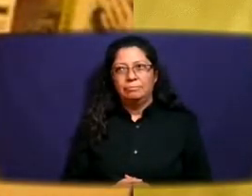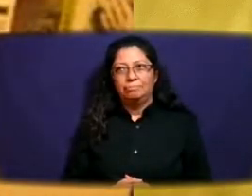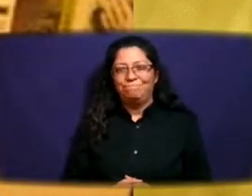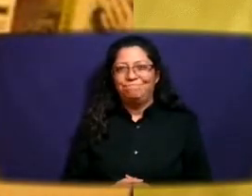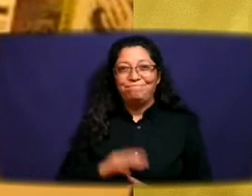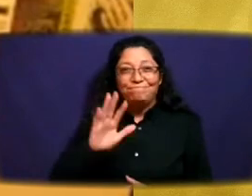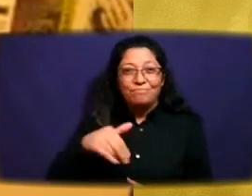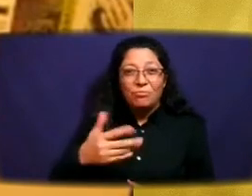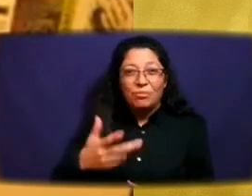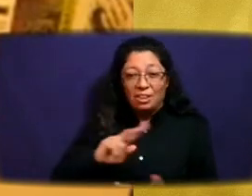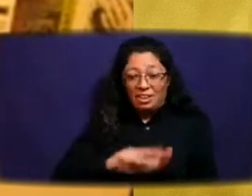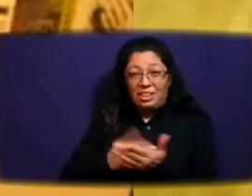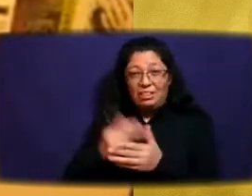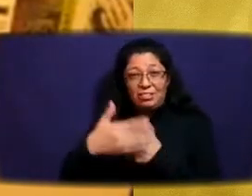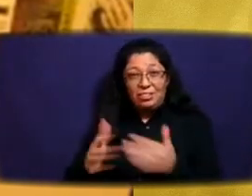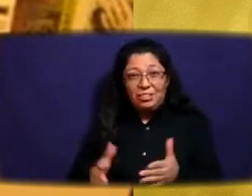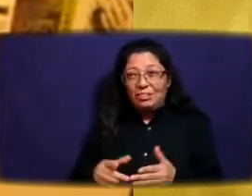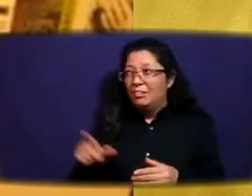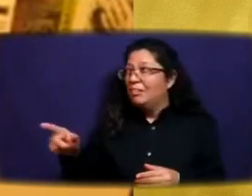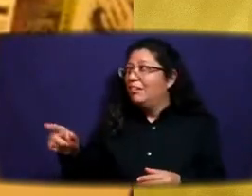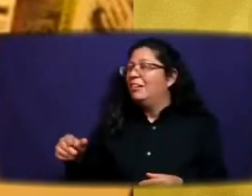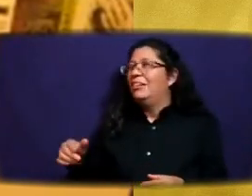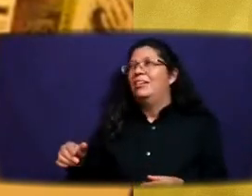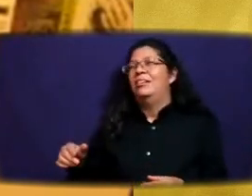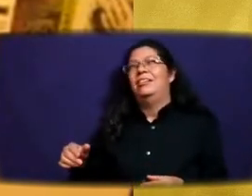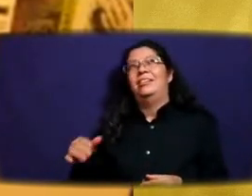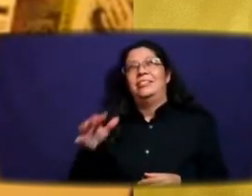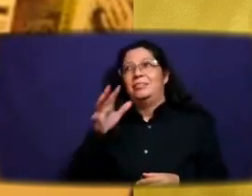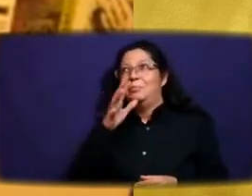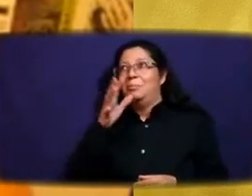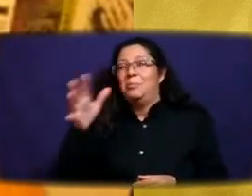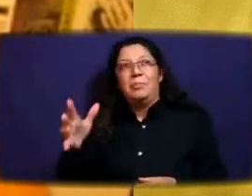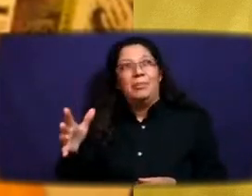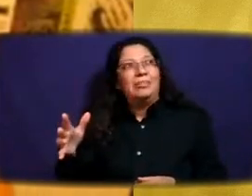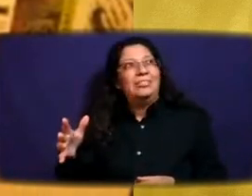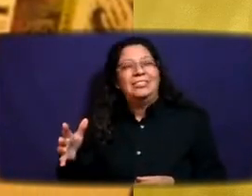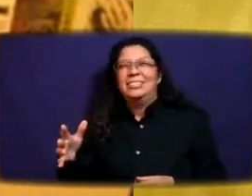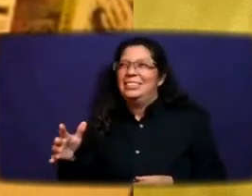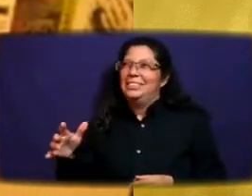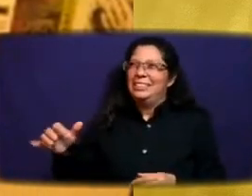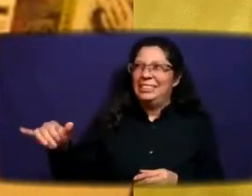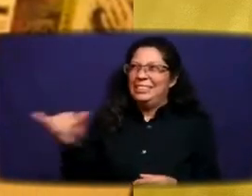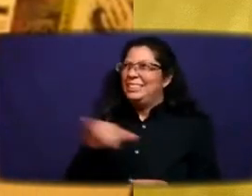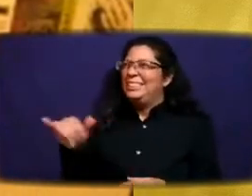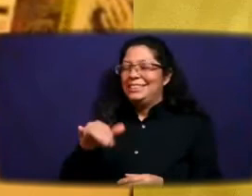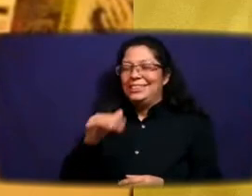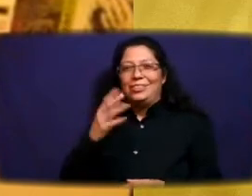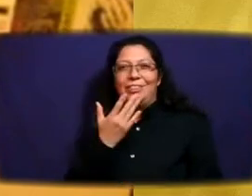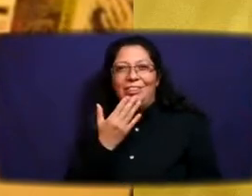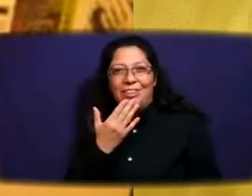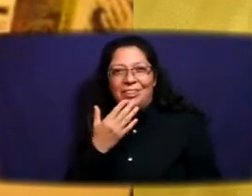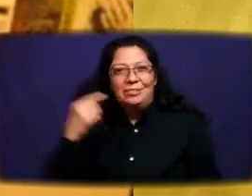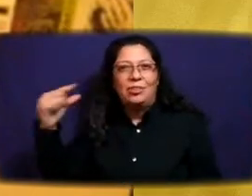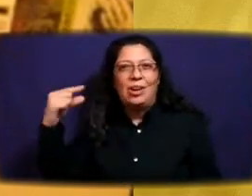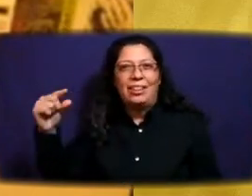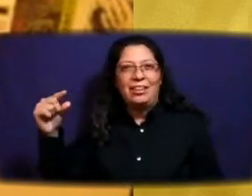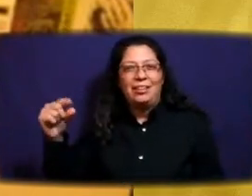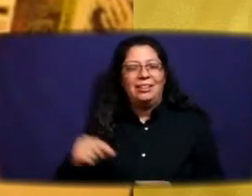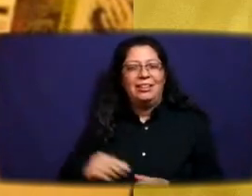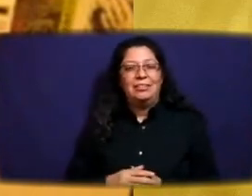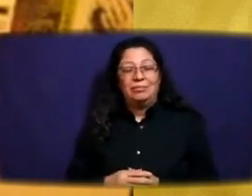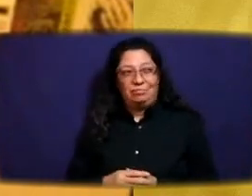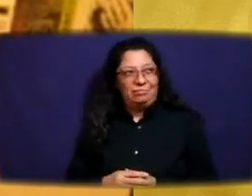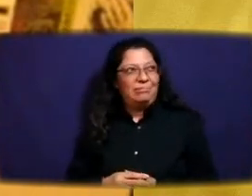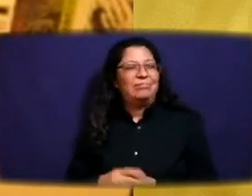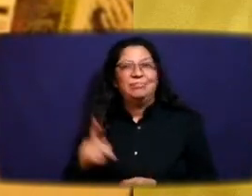Cocina, el mismo color que de mi abuela, verde, es donde nos